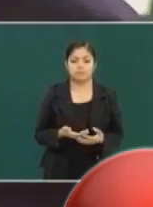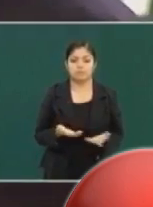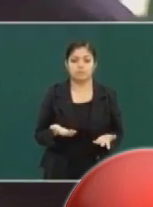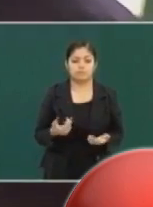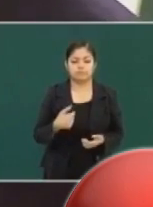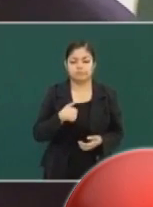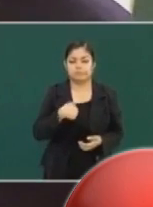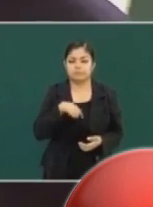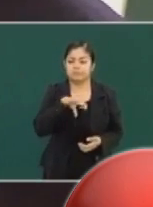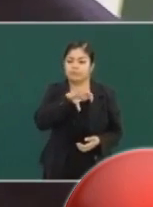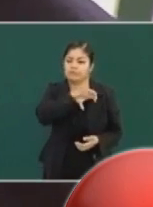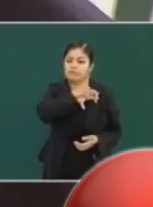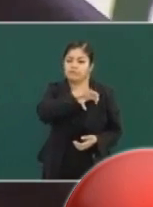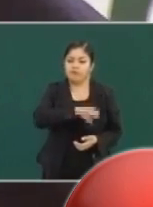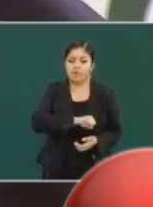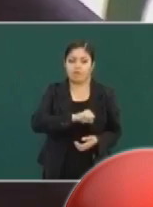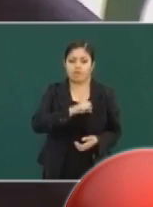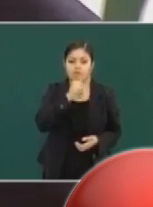favorito